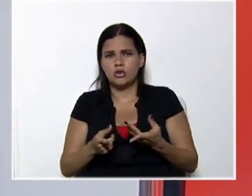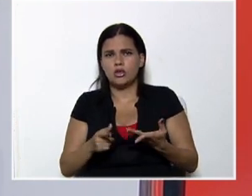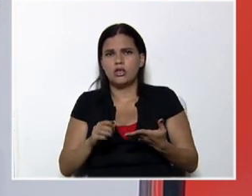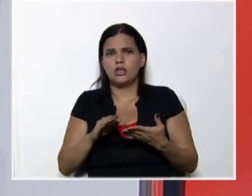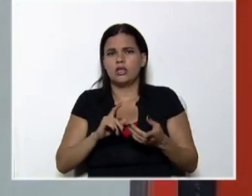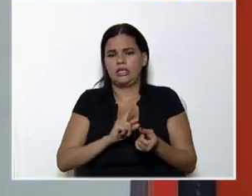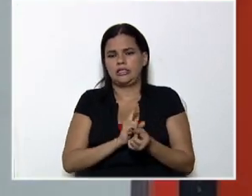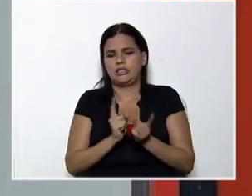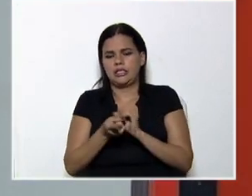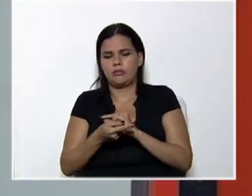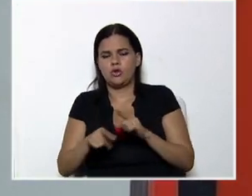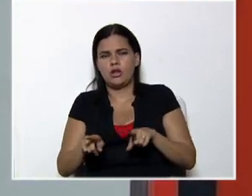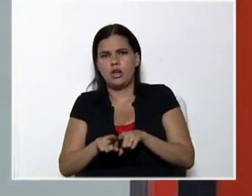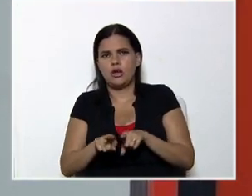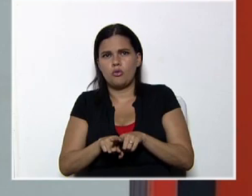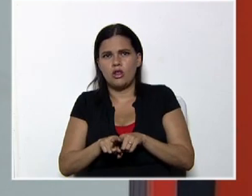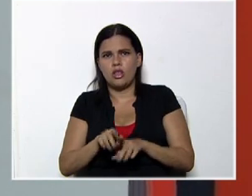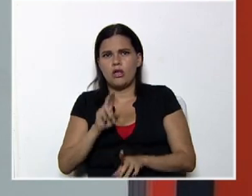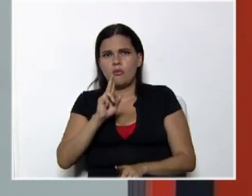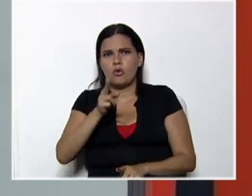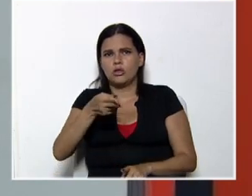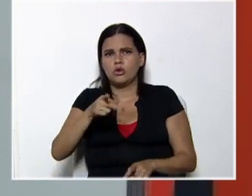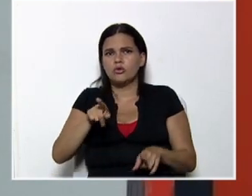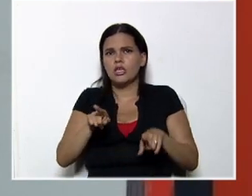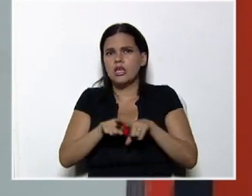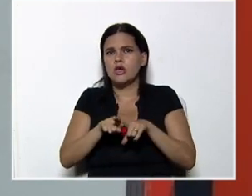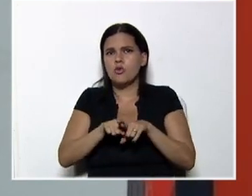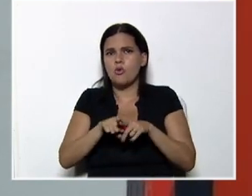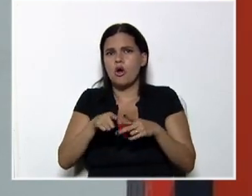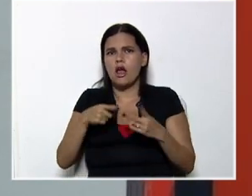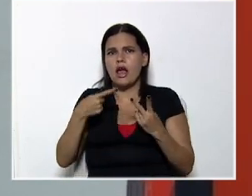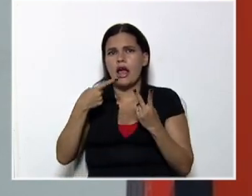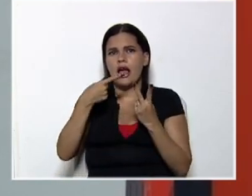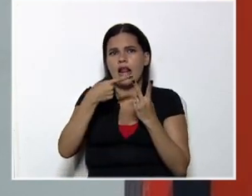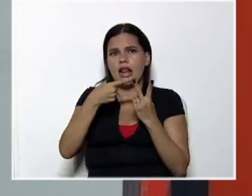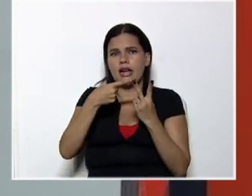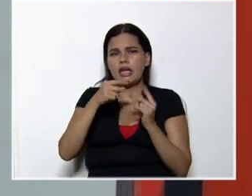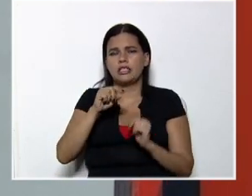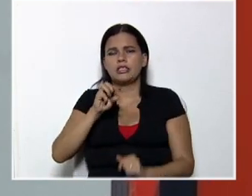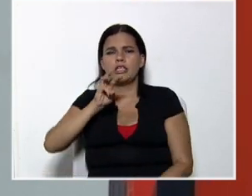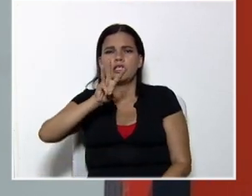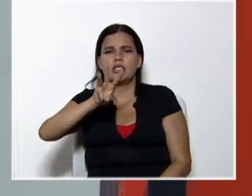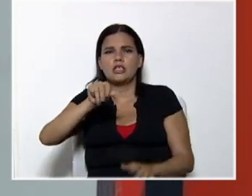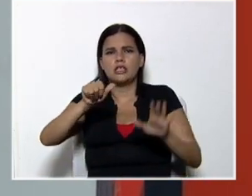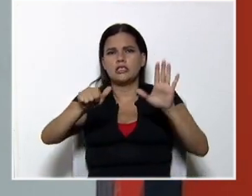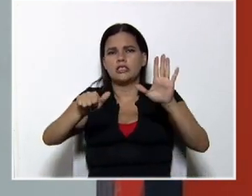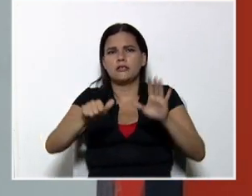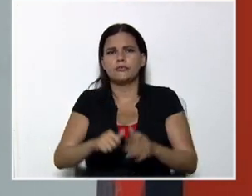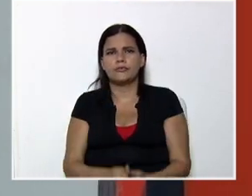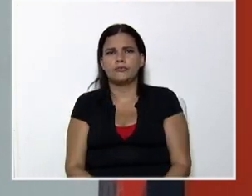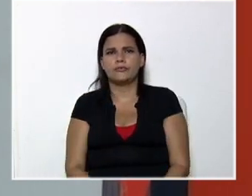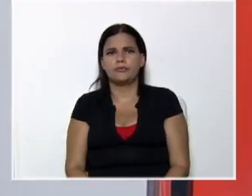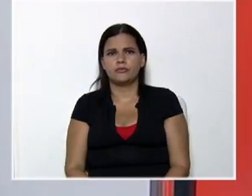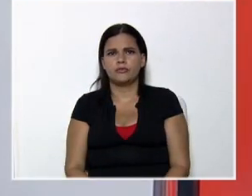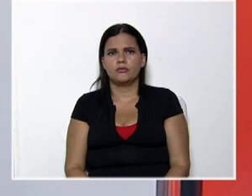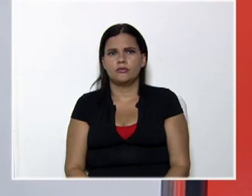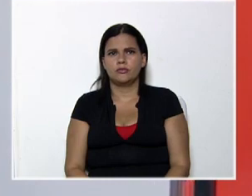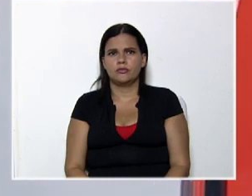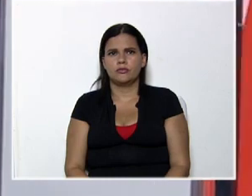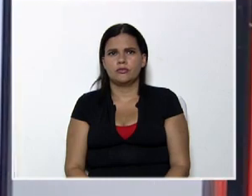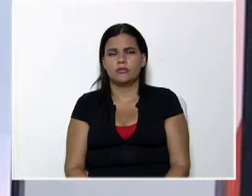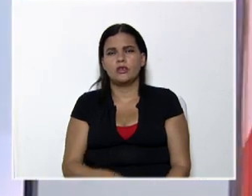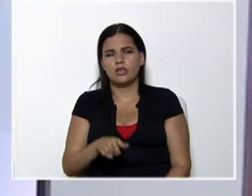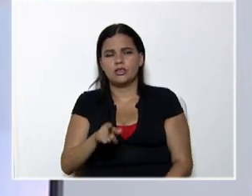sería hipotenusa es igual a la raíz cuadrada de 36. Y allí sí